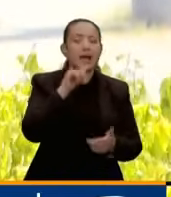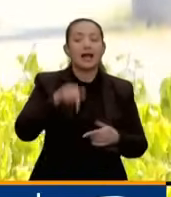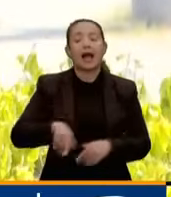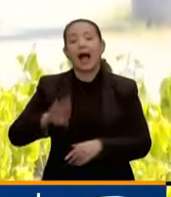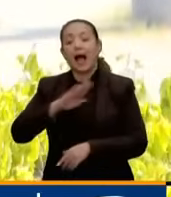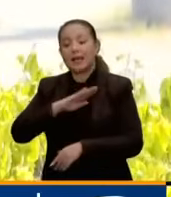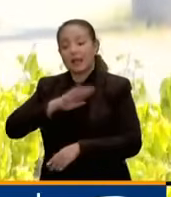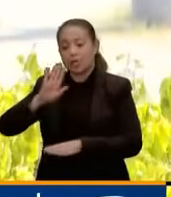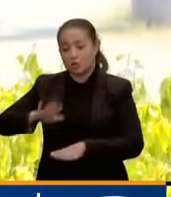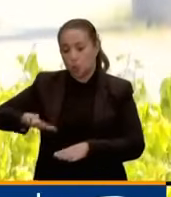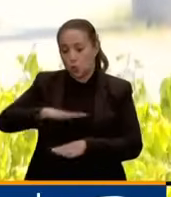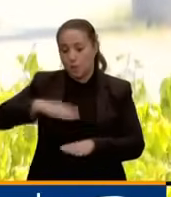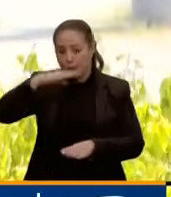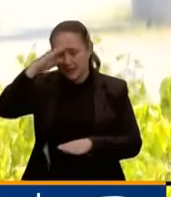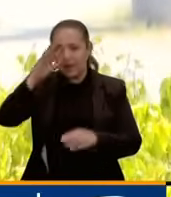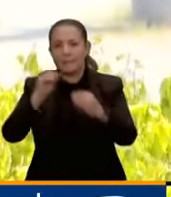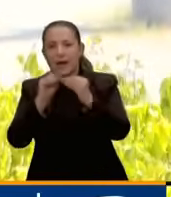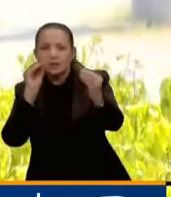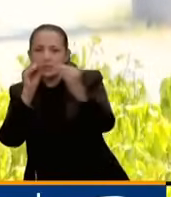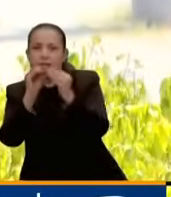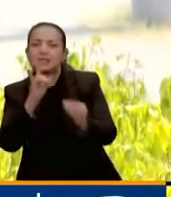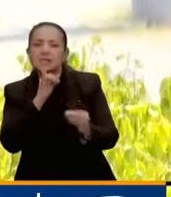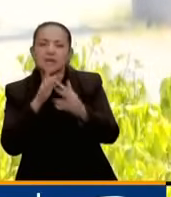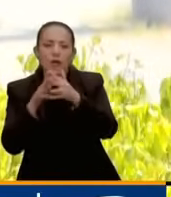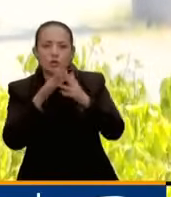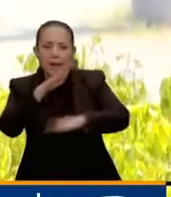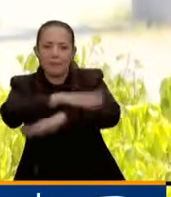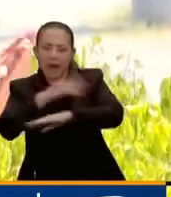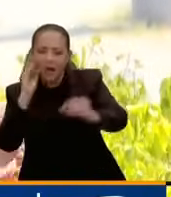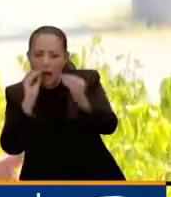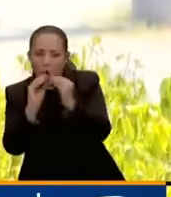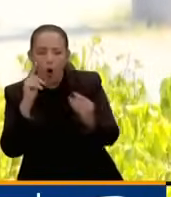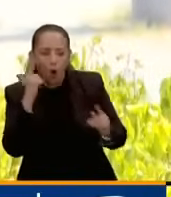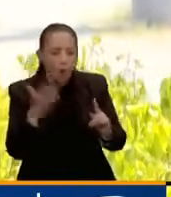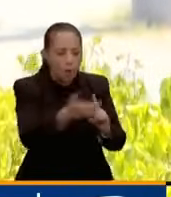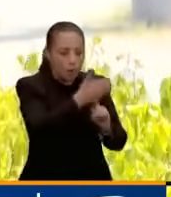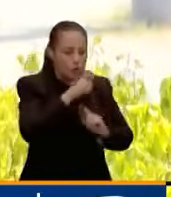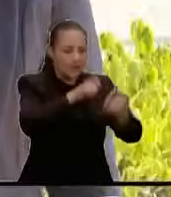siguen finiquitando detalles sobre esa estrategia para proteger a los extranjeros y también a los oriundos.